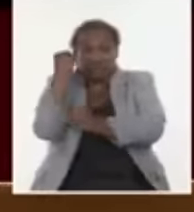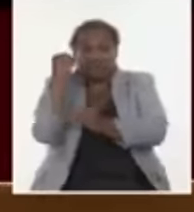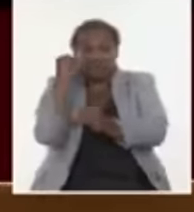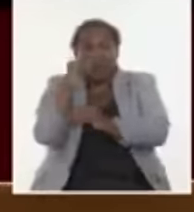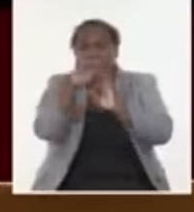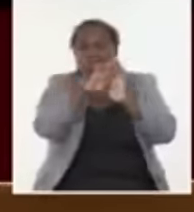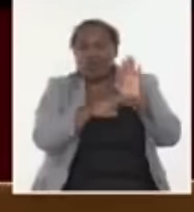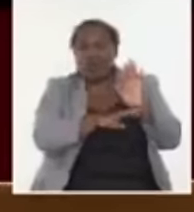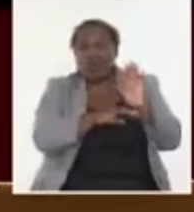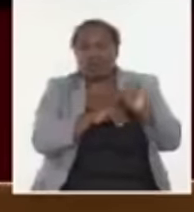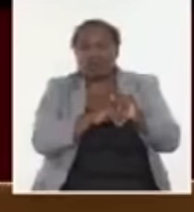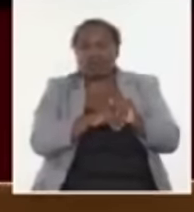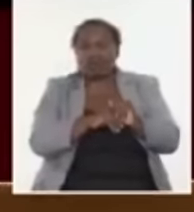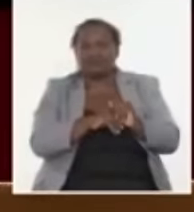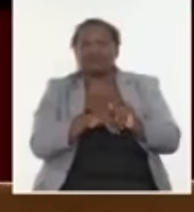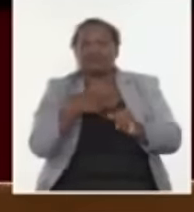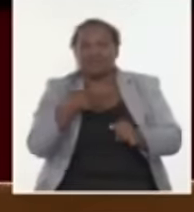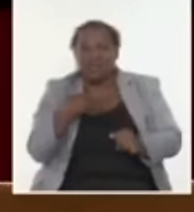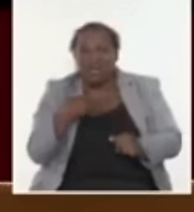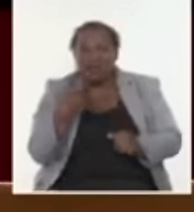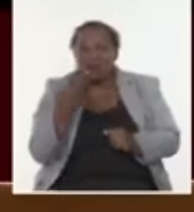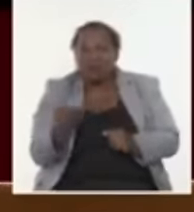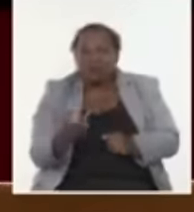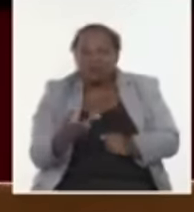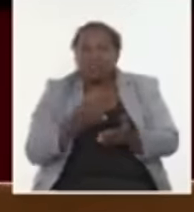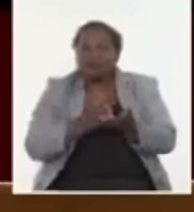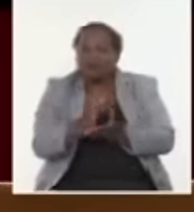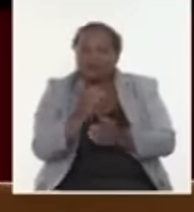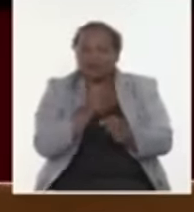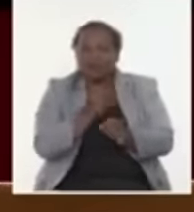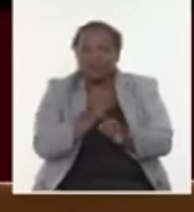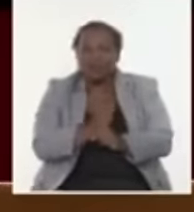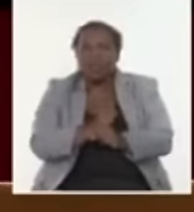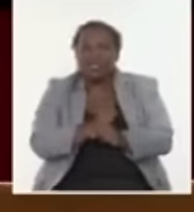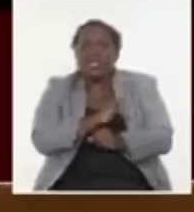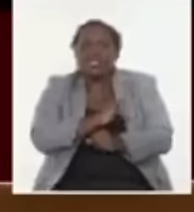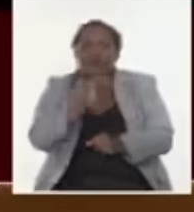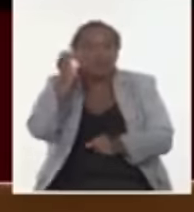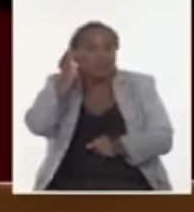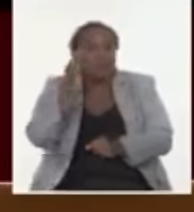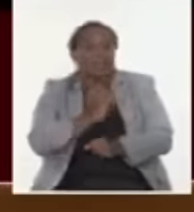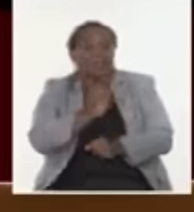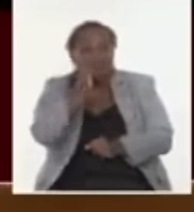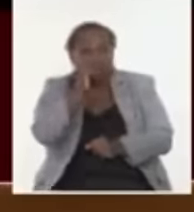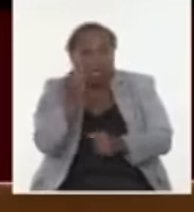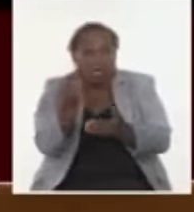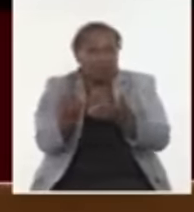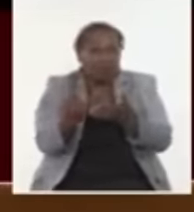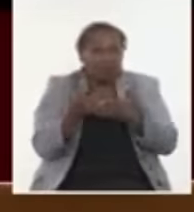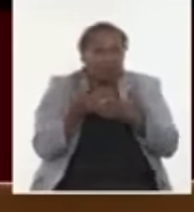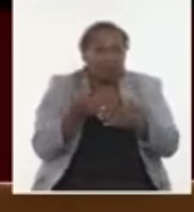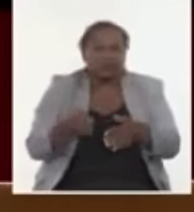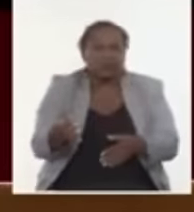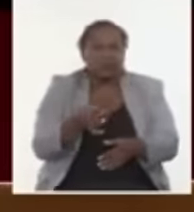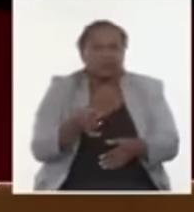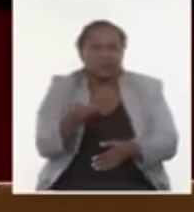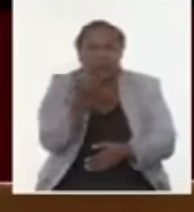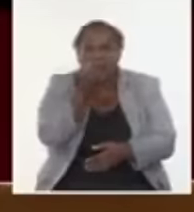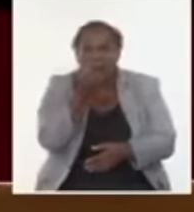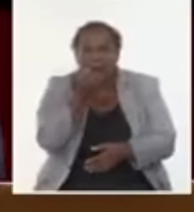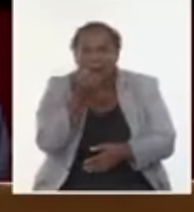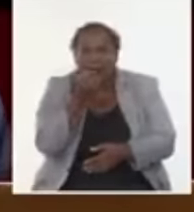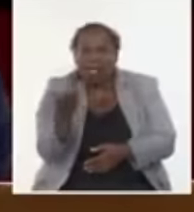programa. Tenemos que explotar. Le pedimos a los diputados que todos nos ayuden en ese empeño a nivel de municipio. Esto es comida rápida y